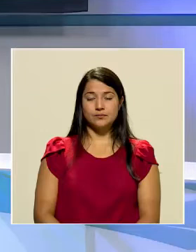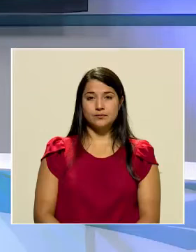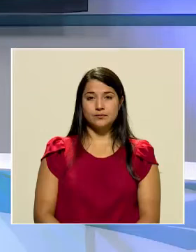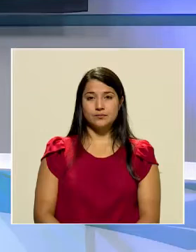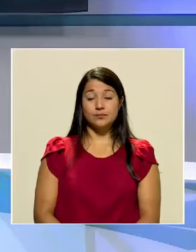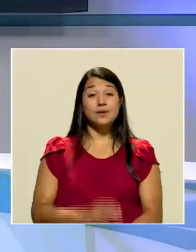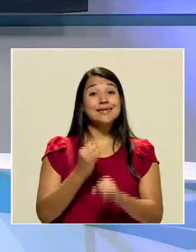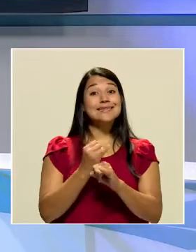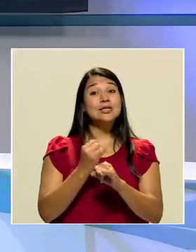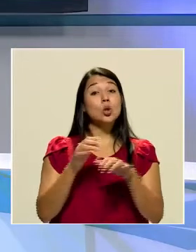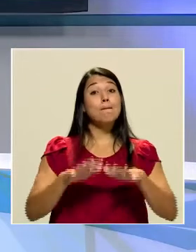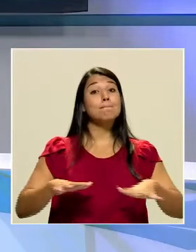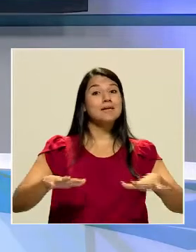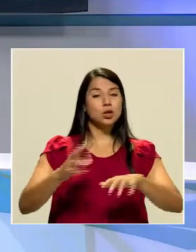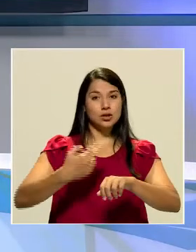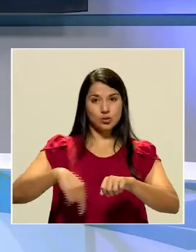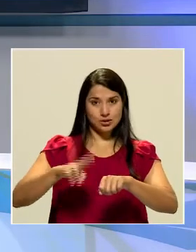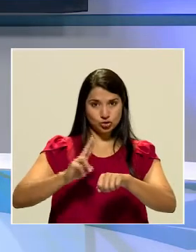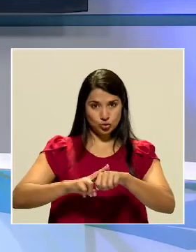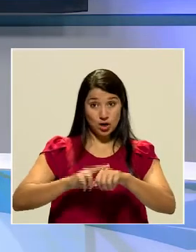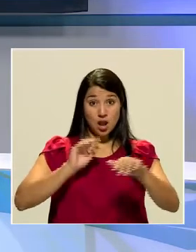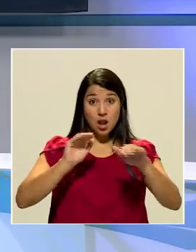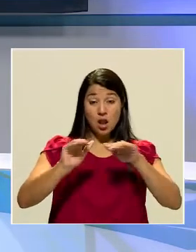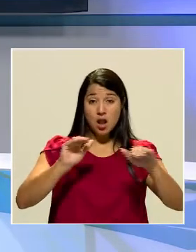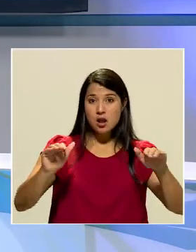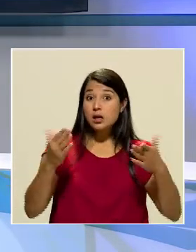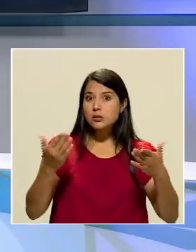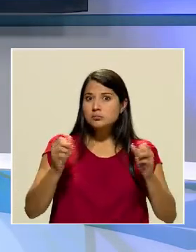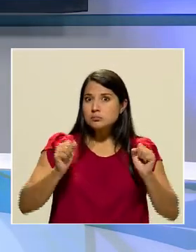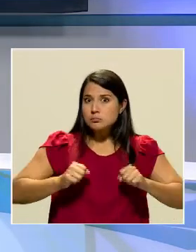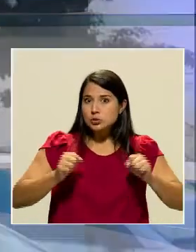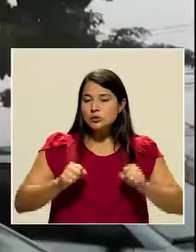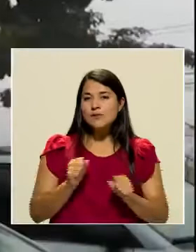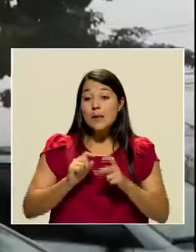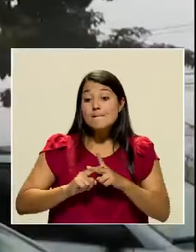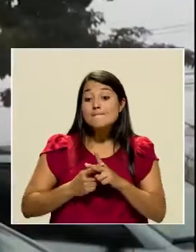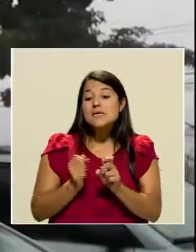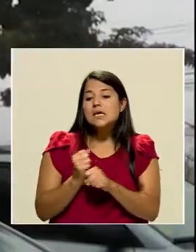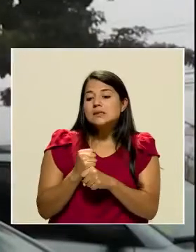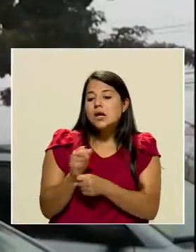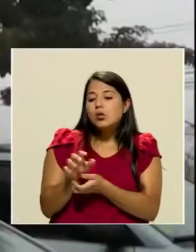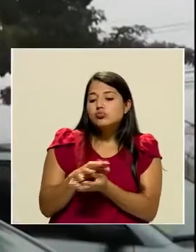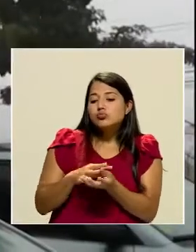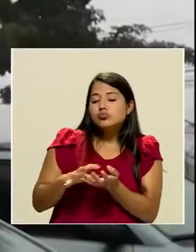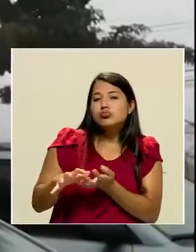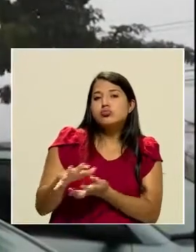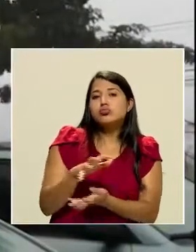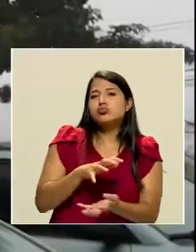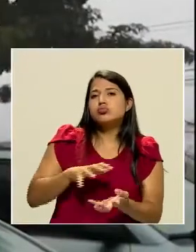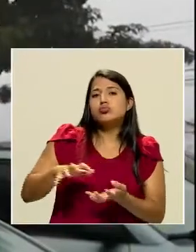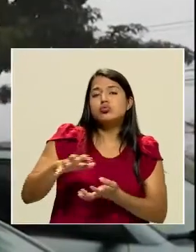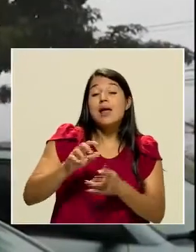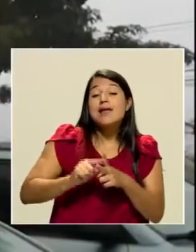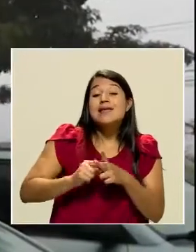El Instituto Meteorológico Nacional advirtió sobre la posible formación de una depresión tropical a